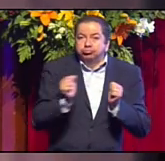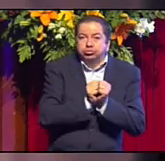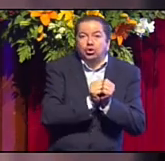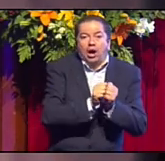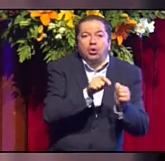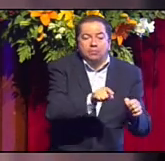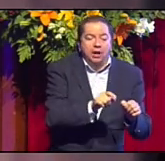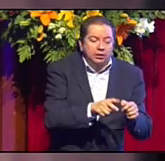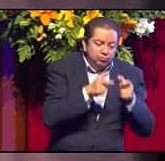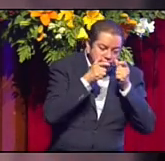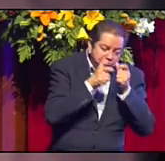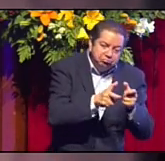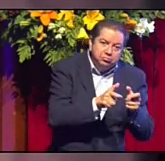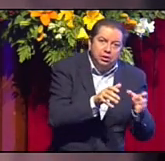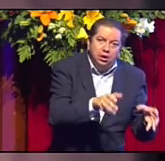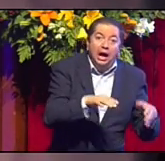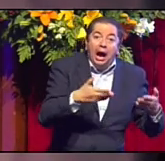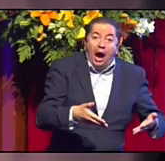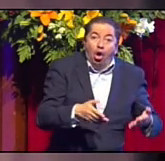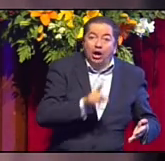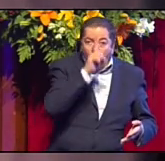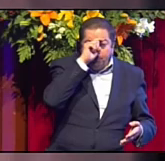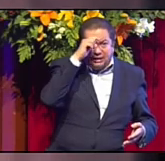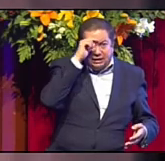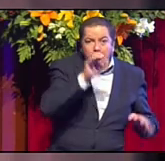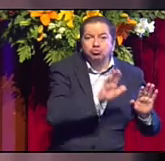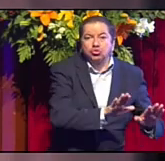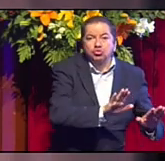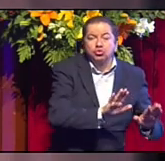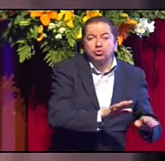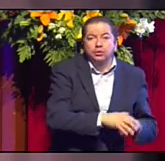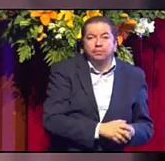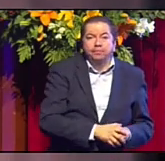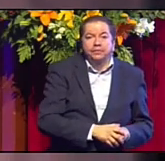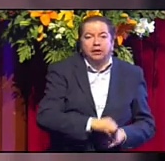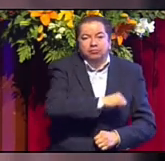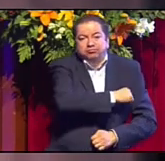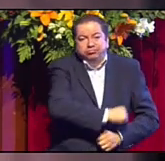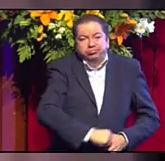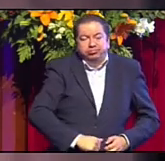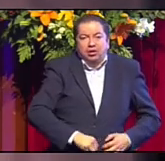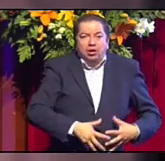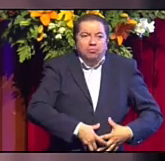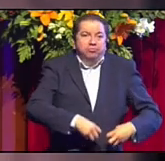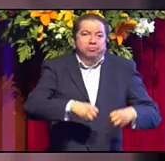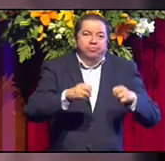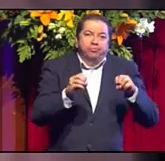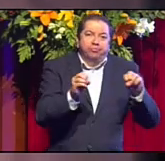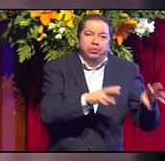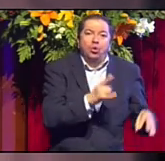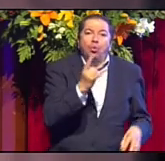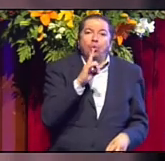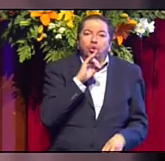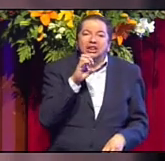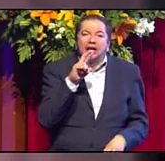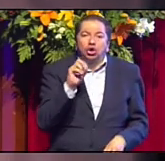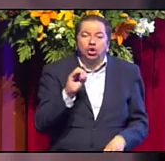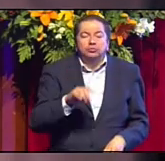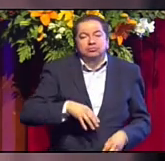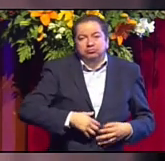acompañándola. En este momento está hospitalizada. La operaron, le sacaron su útero. Esperemos que se recupere, que no haya cáncer